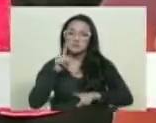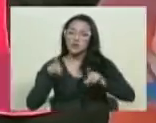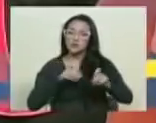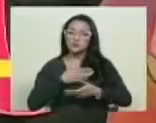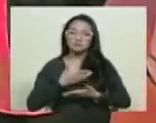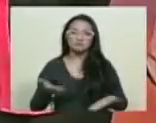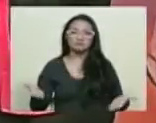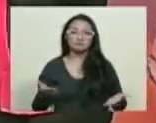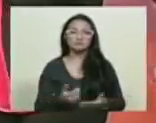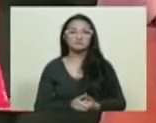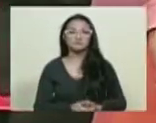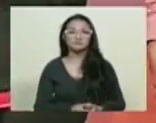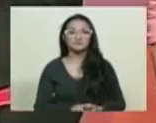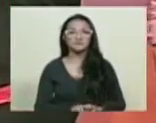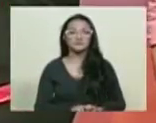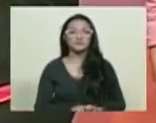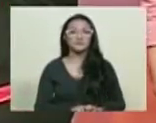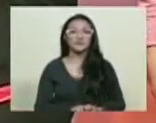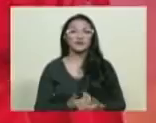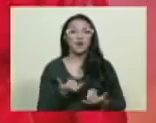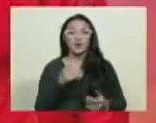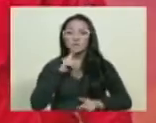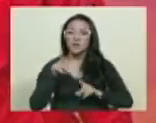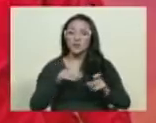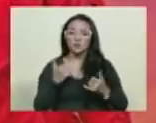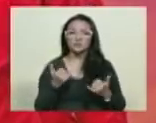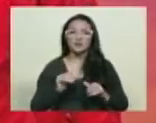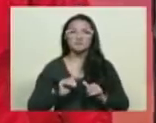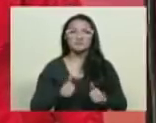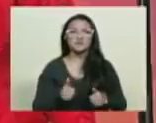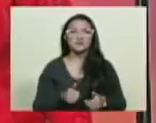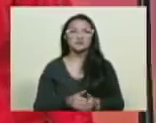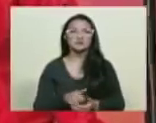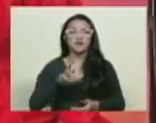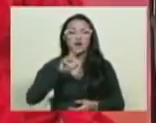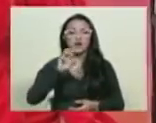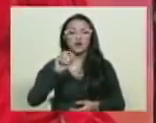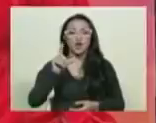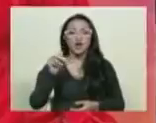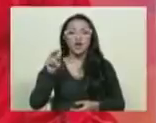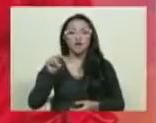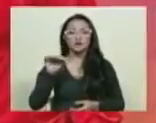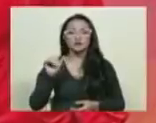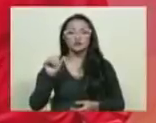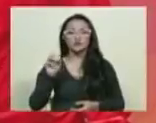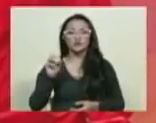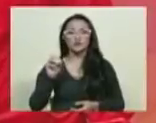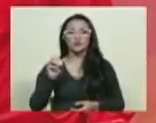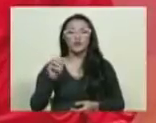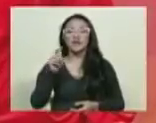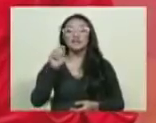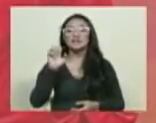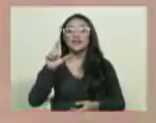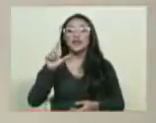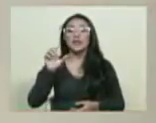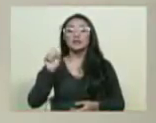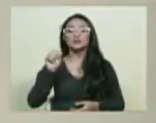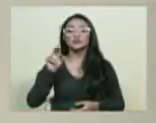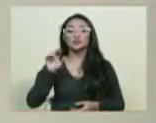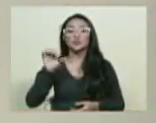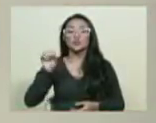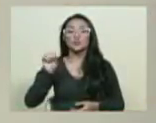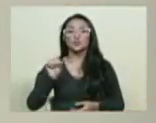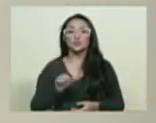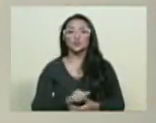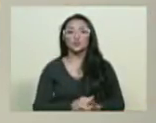damos inicio a la ronda de preguntas rolando segura por telesur si hay muchas gracias